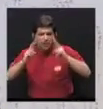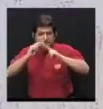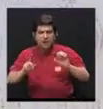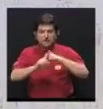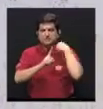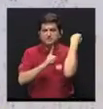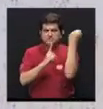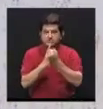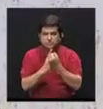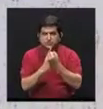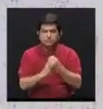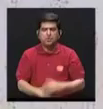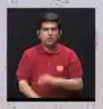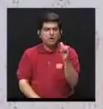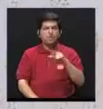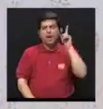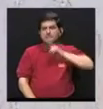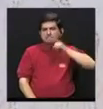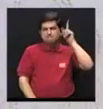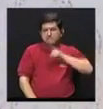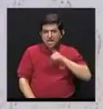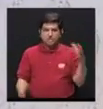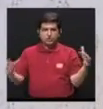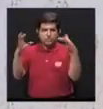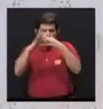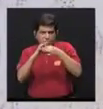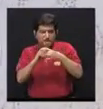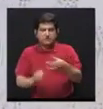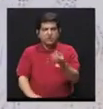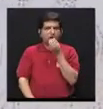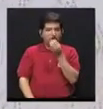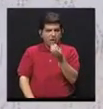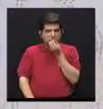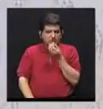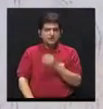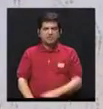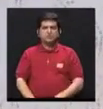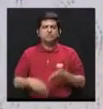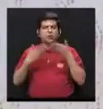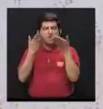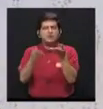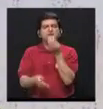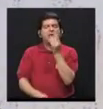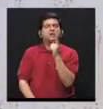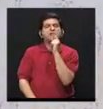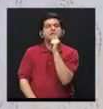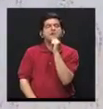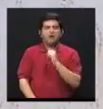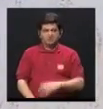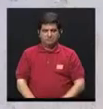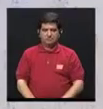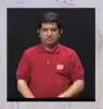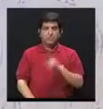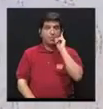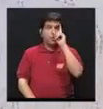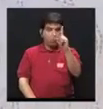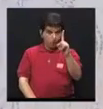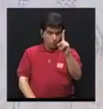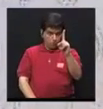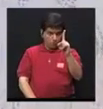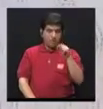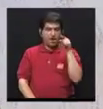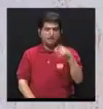y de mitos sobre lo que es la alimentación y quién nos provee la alimentación. Entonces, una de las